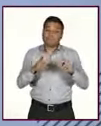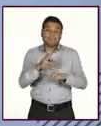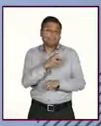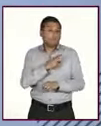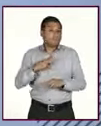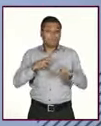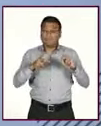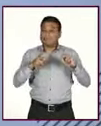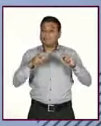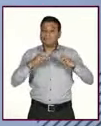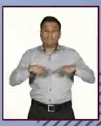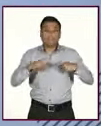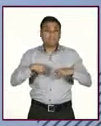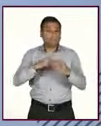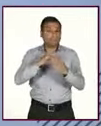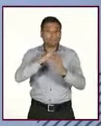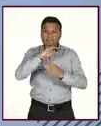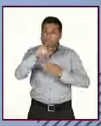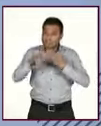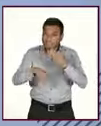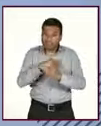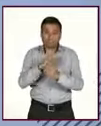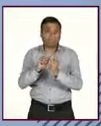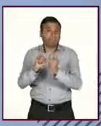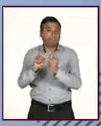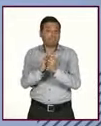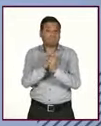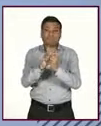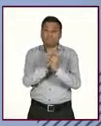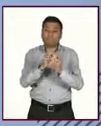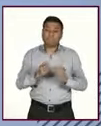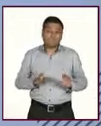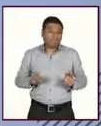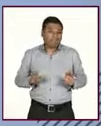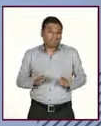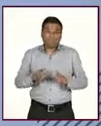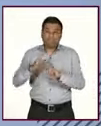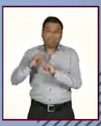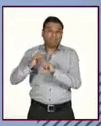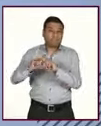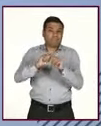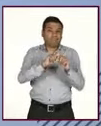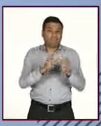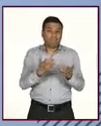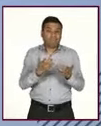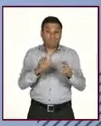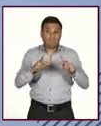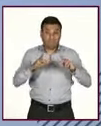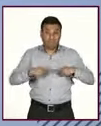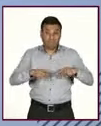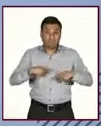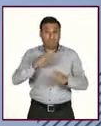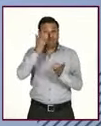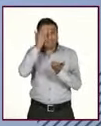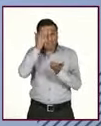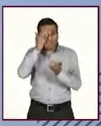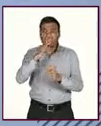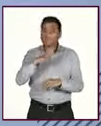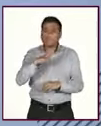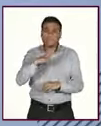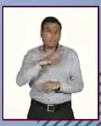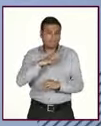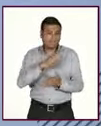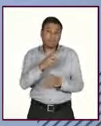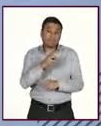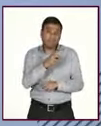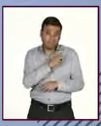los diferentes niveles de contextos que existen, ¿no? Y el habitante de calle existe y tiene que ser